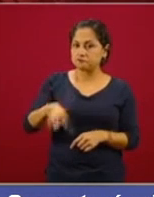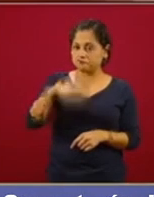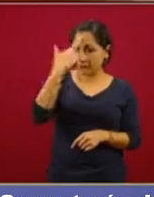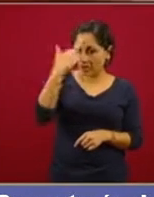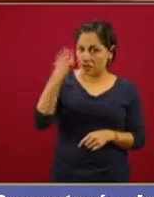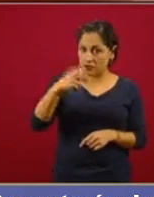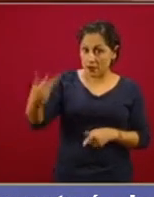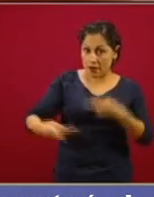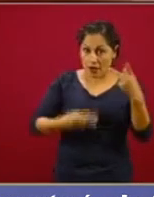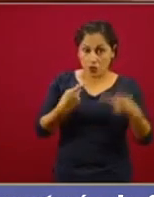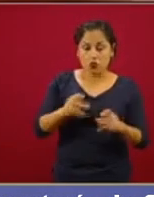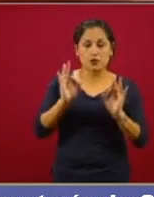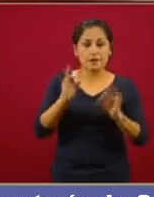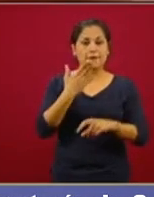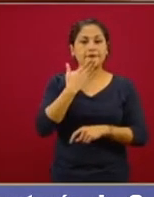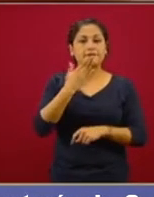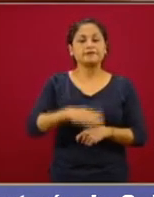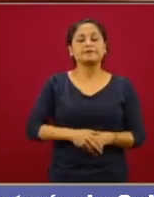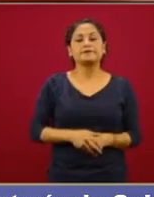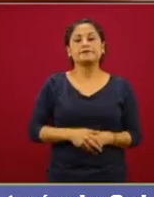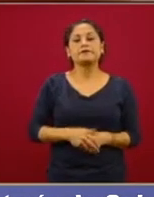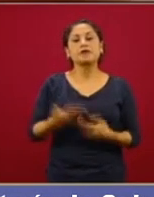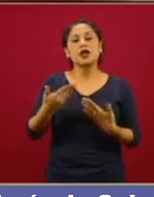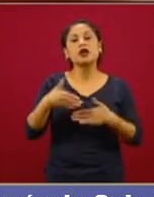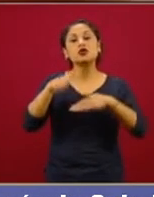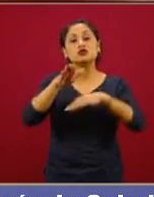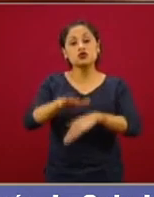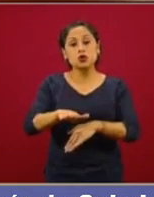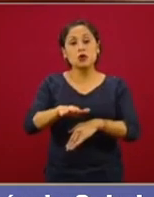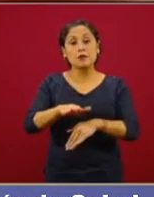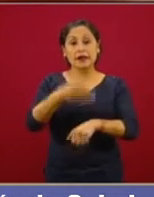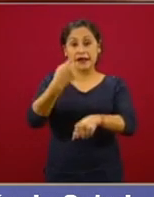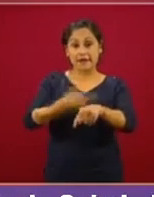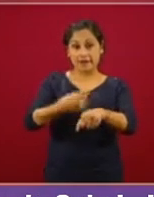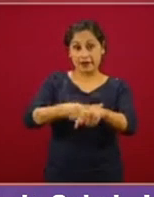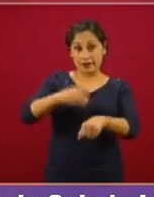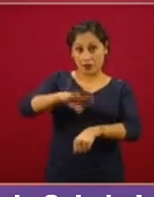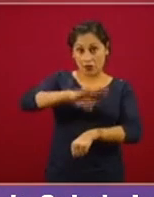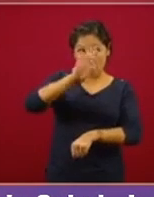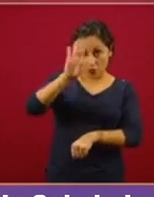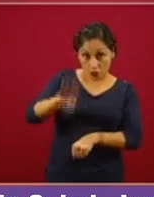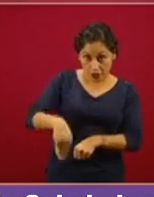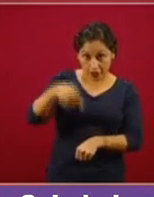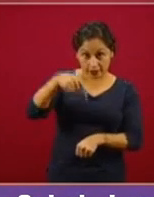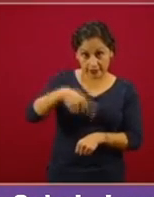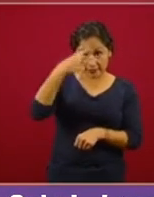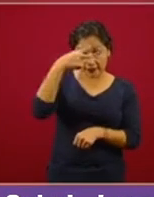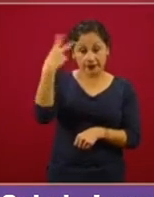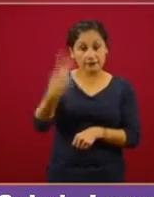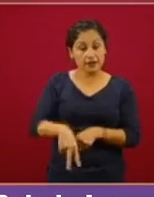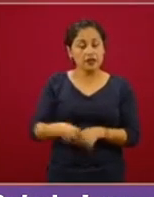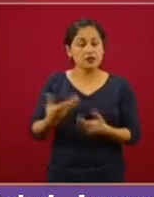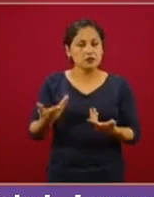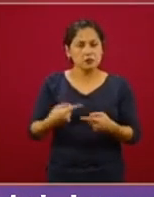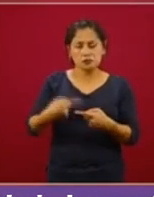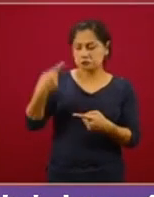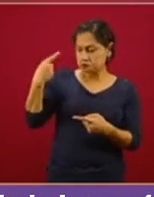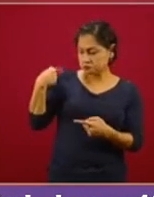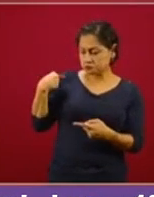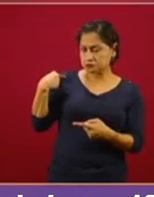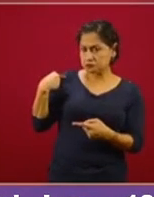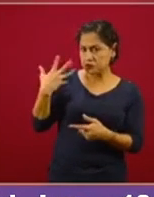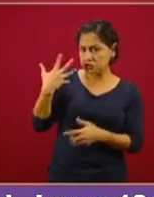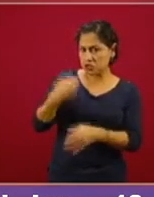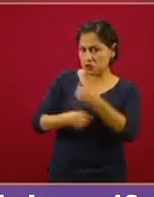atender. Respecto a las causas de mortalidad en México, han variado relativamente poco en los últimos